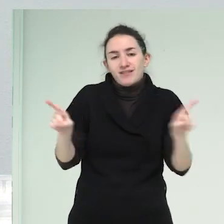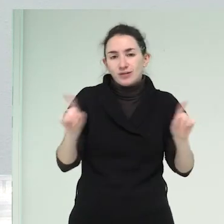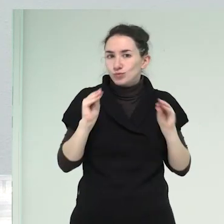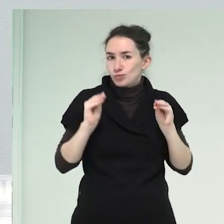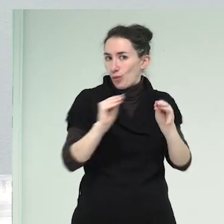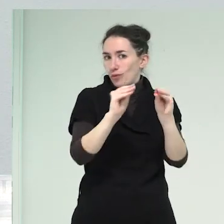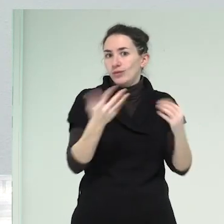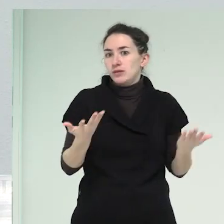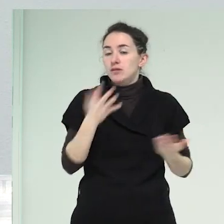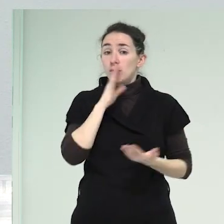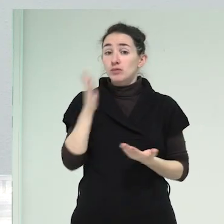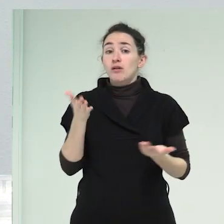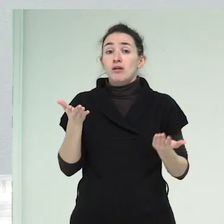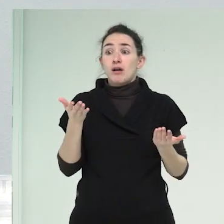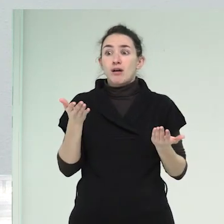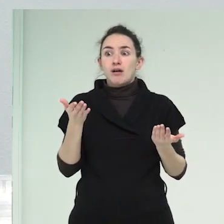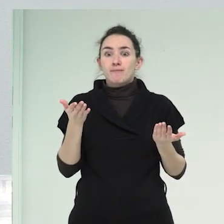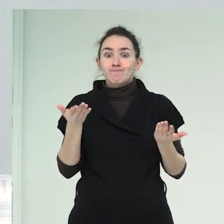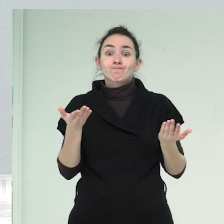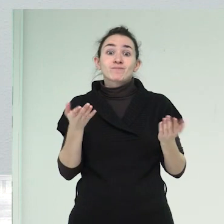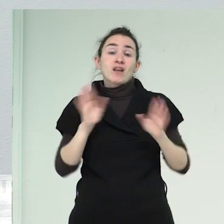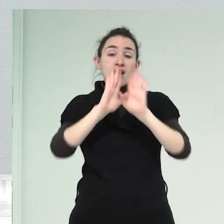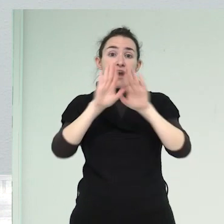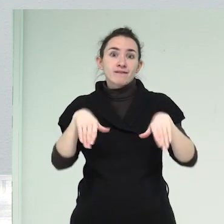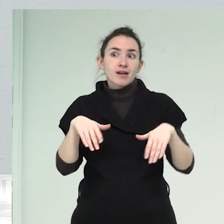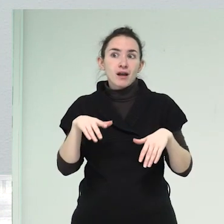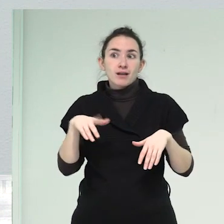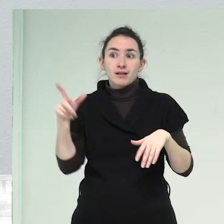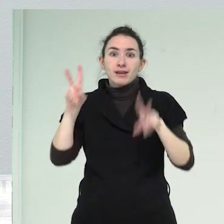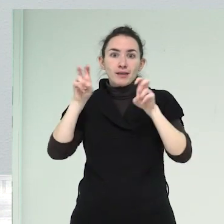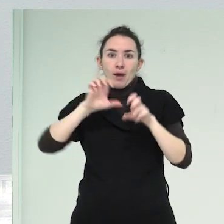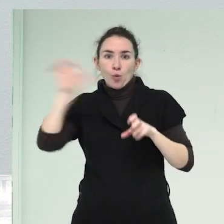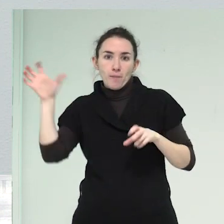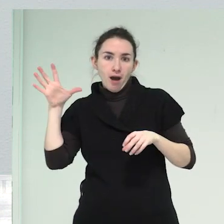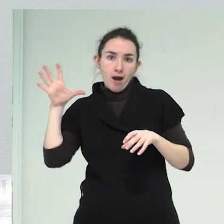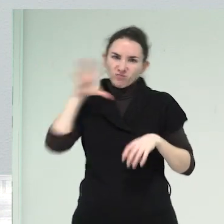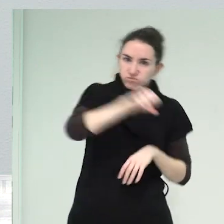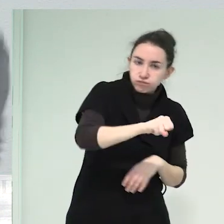Y entonces, claro, lo que también se dio toda la intrusión en todas las cuestiones